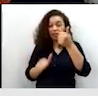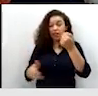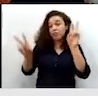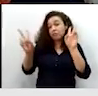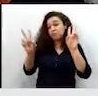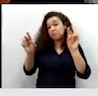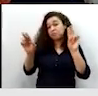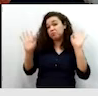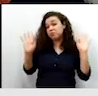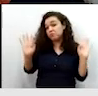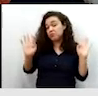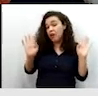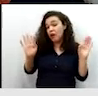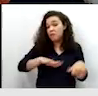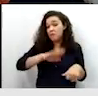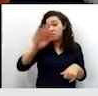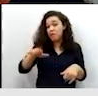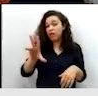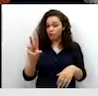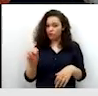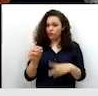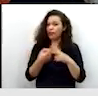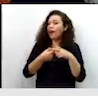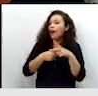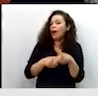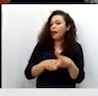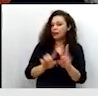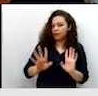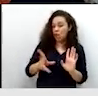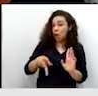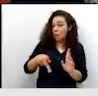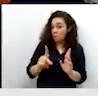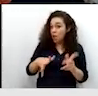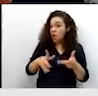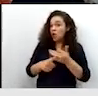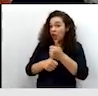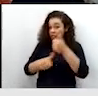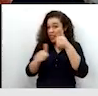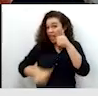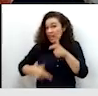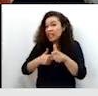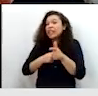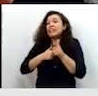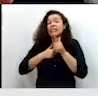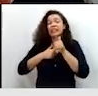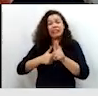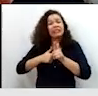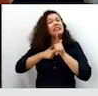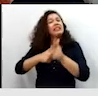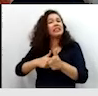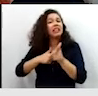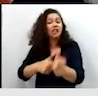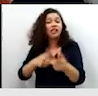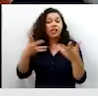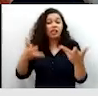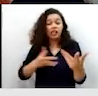comillas, no te matará al inicio, pero por una diarrea sostenida en un corto tiempo, son demasiadas